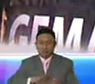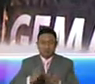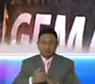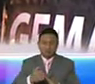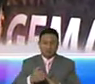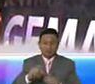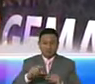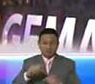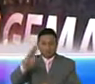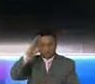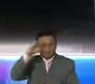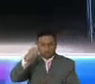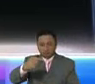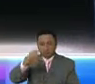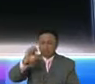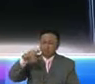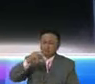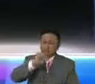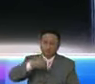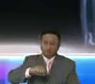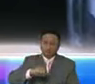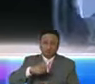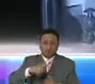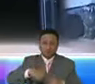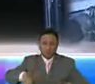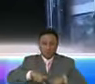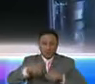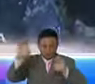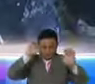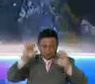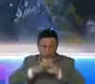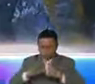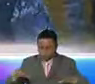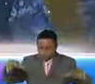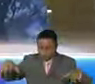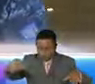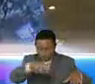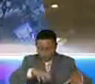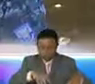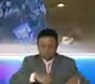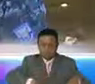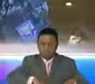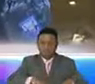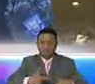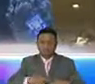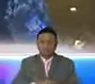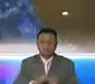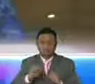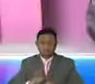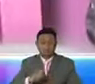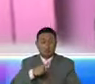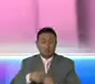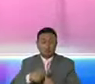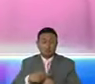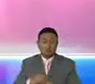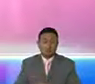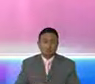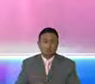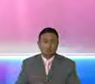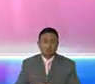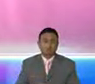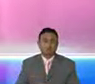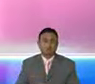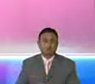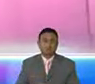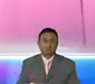élite, entre ellas del grupo GEMA, se despliegan a puntos estratégicos. Este tipo de trabajos preventivos dan buenos resultados, especialmente en